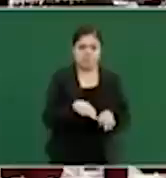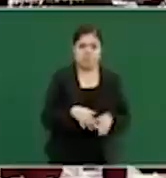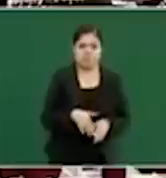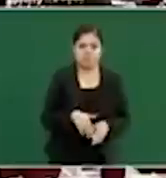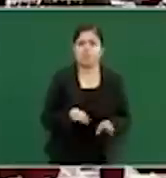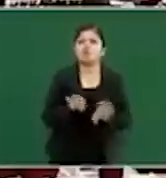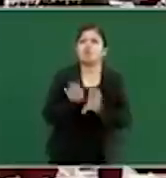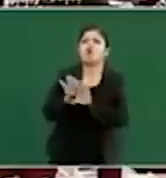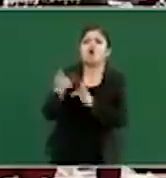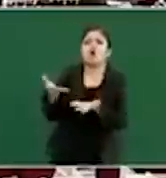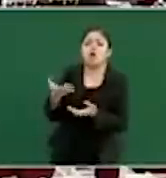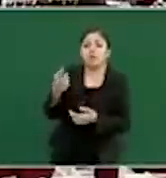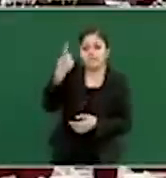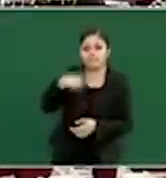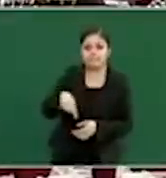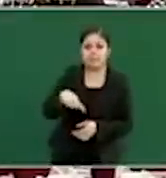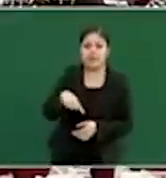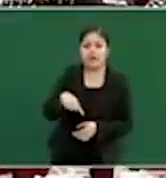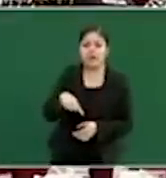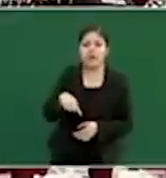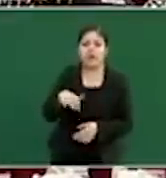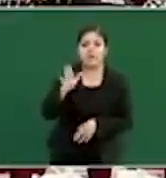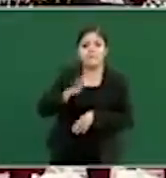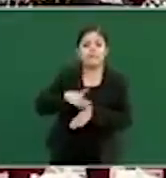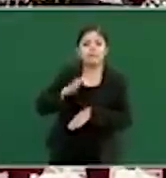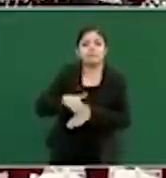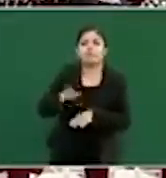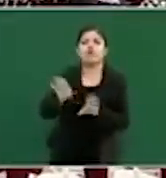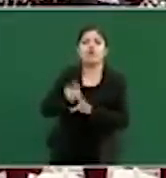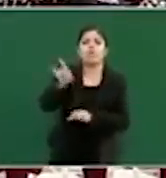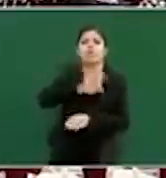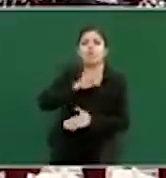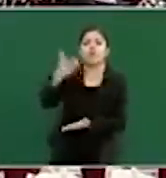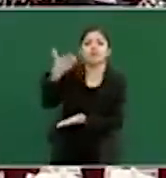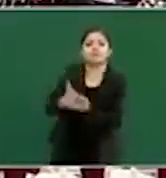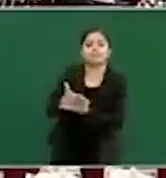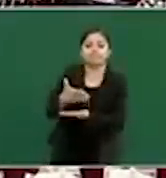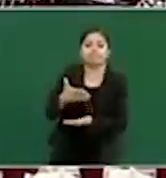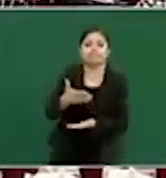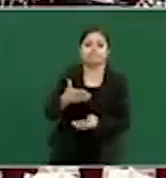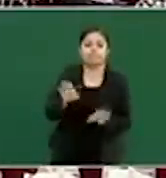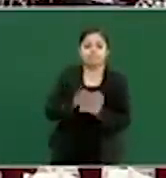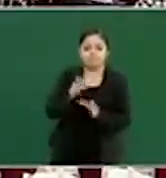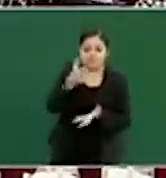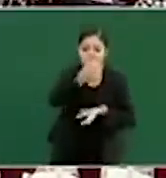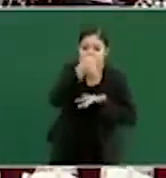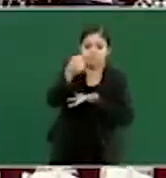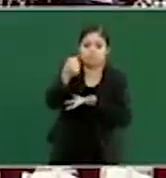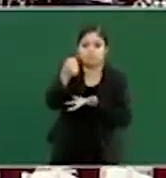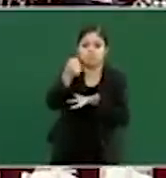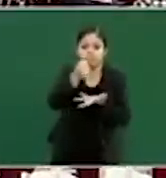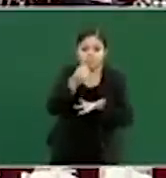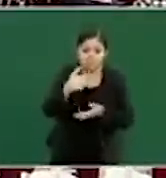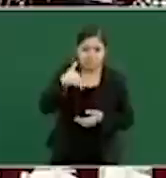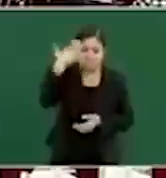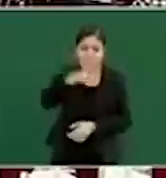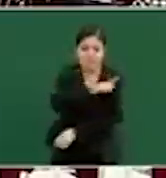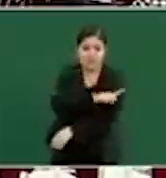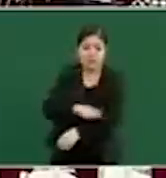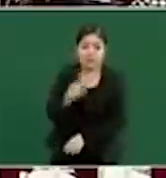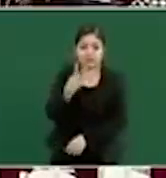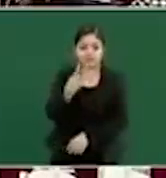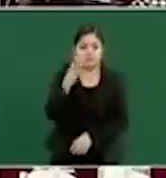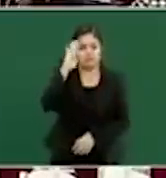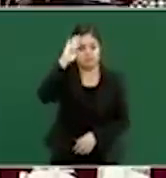blindaría? Para que no haya este incremento, ¿cómo podría blindarse el gobierno federal con el recurso? Que, bueno, vemos que en la línea 3